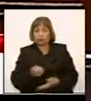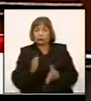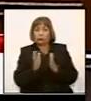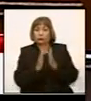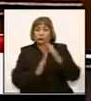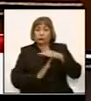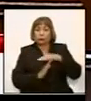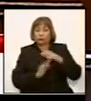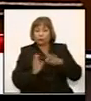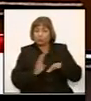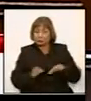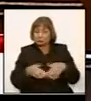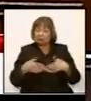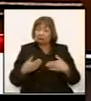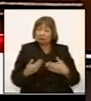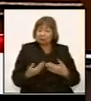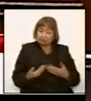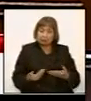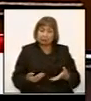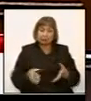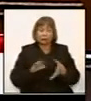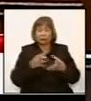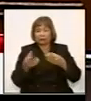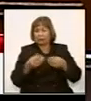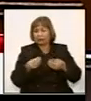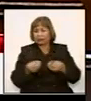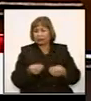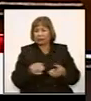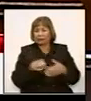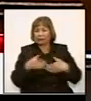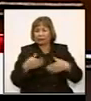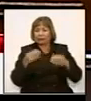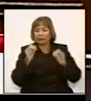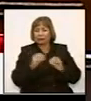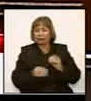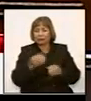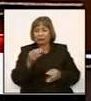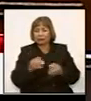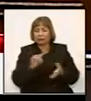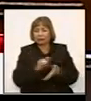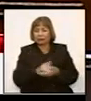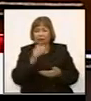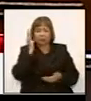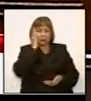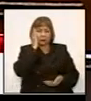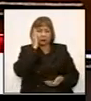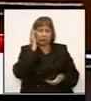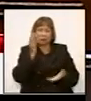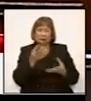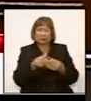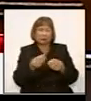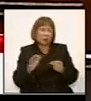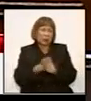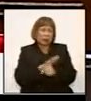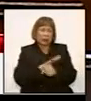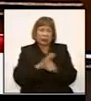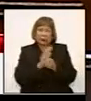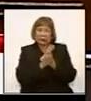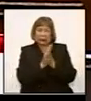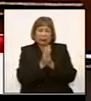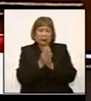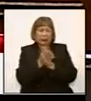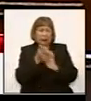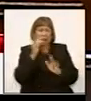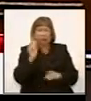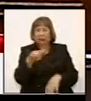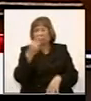Con ello, presidente, se va a descongestionar el poder judicial, que como sabemos ya se encuentra bastante saturado,